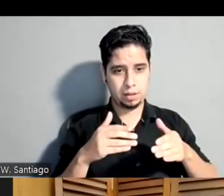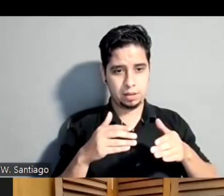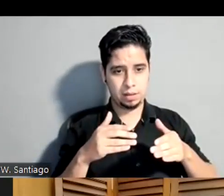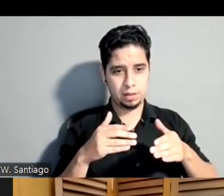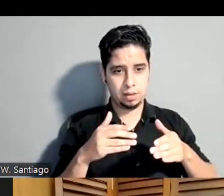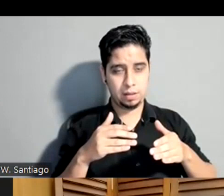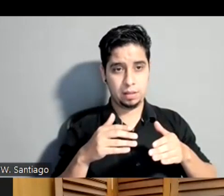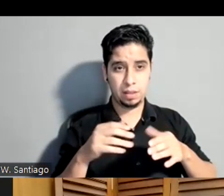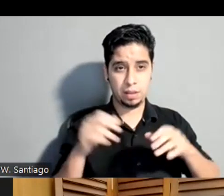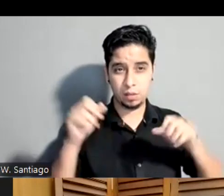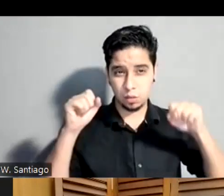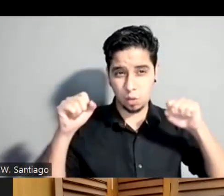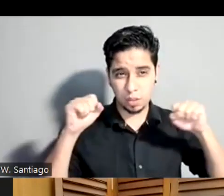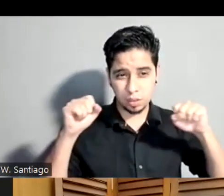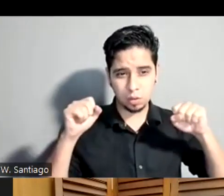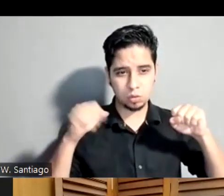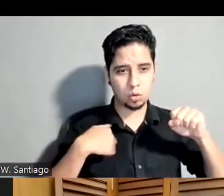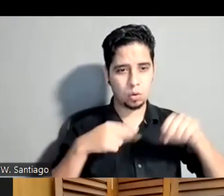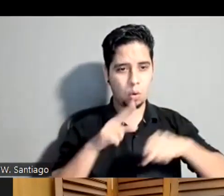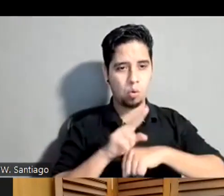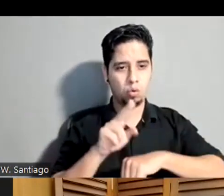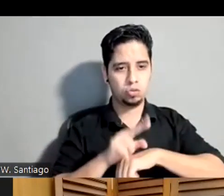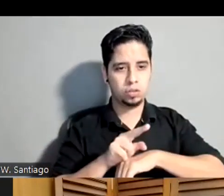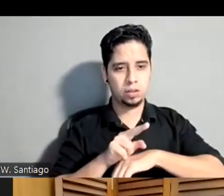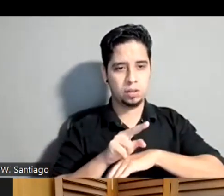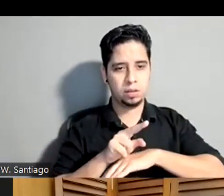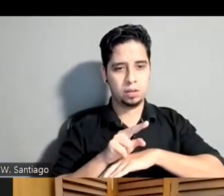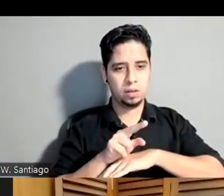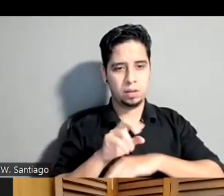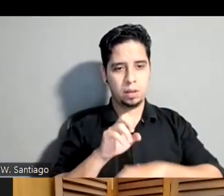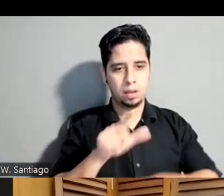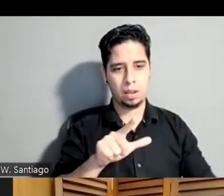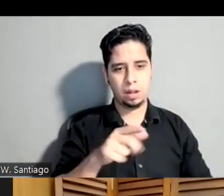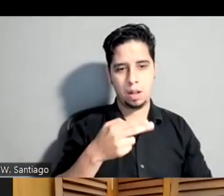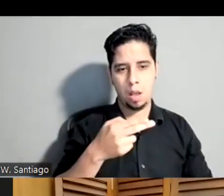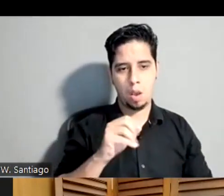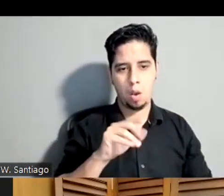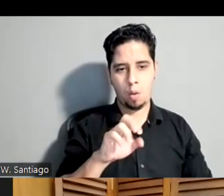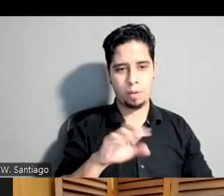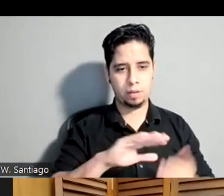sonido. Ajá. Utilicé El hombre que se convirtió en perro.